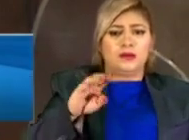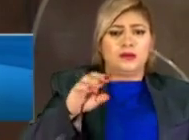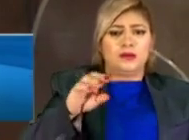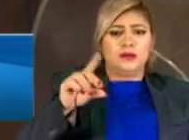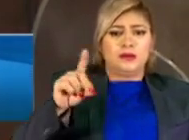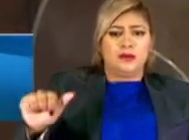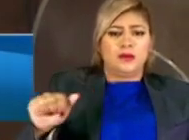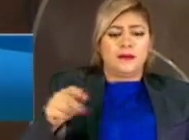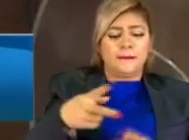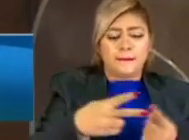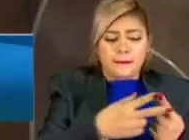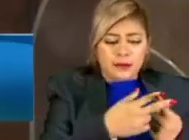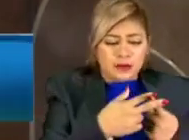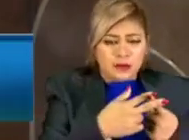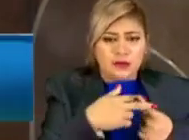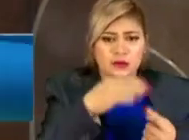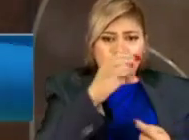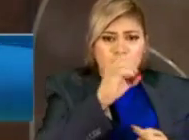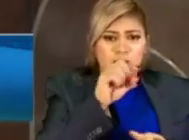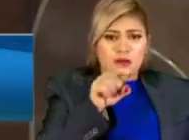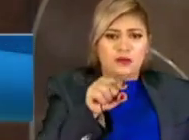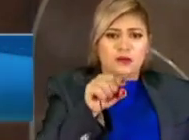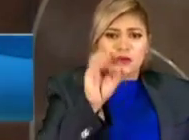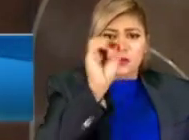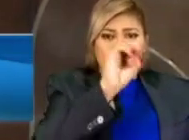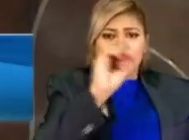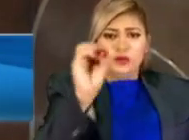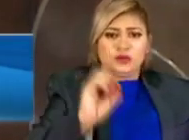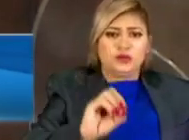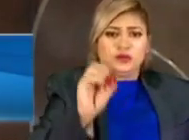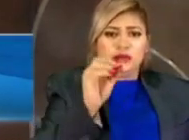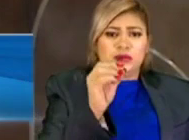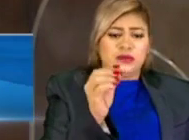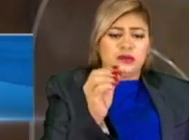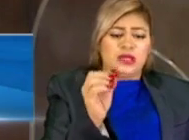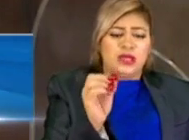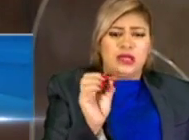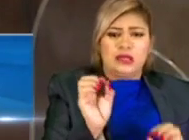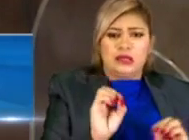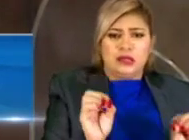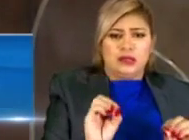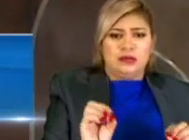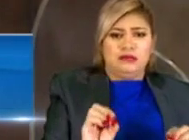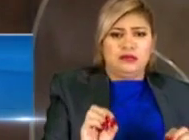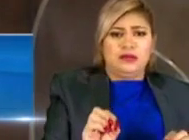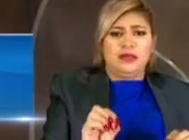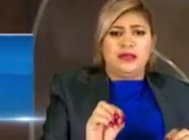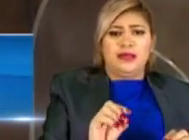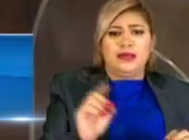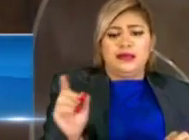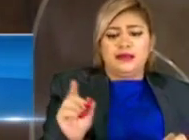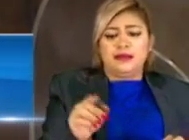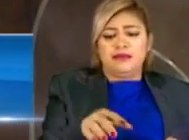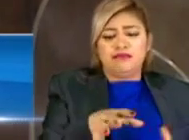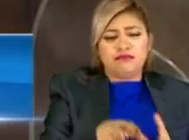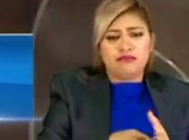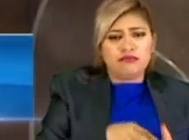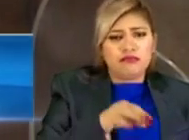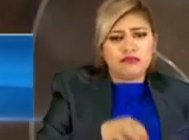al 0% de interés a micro y pequeños productores